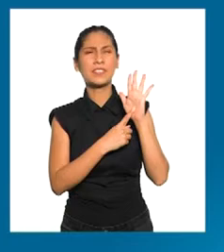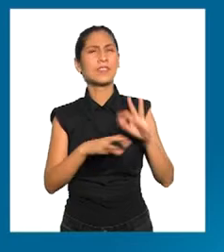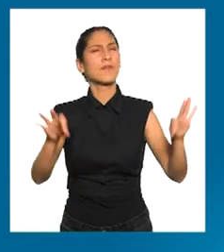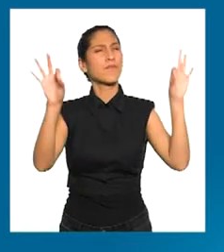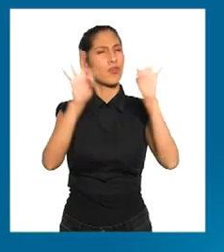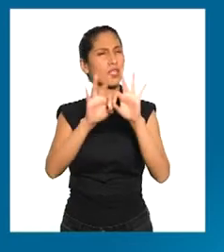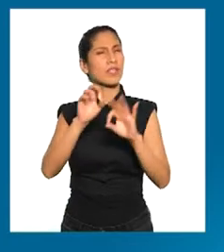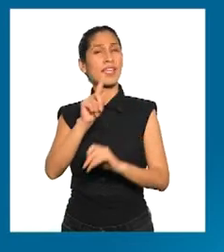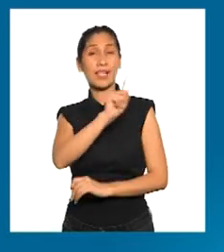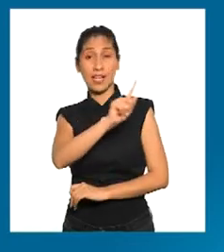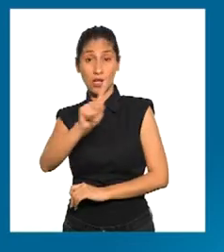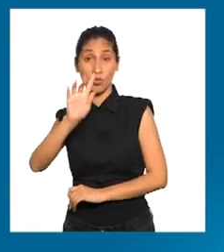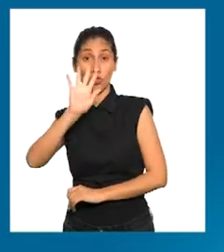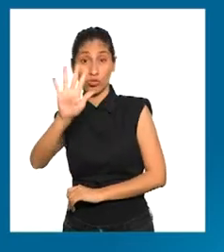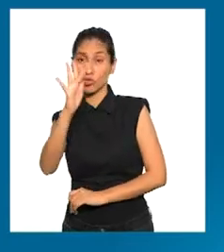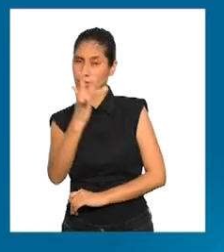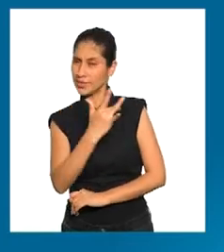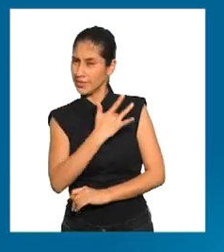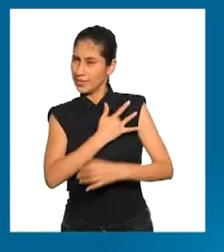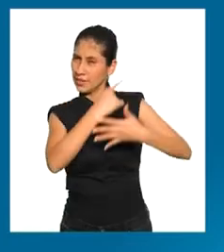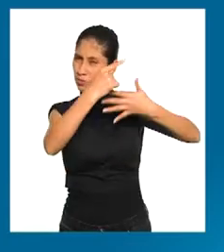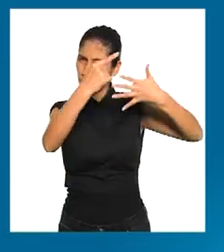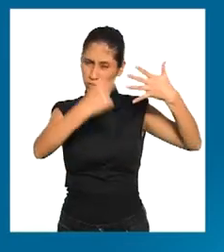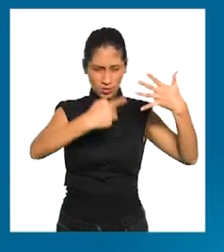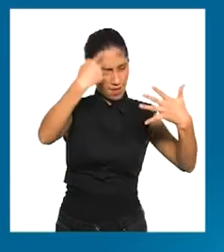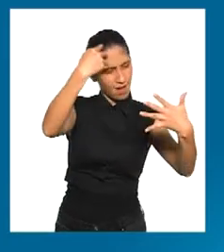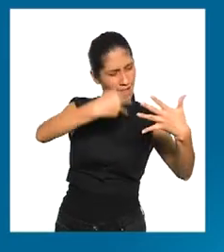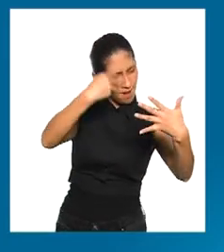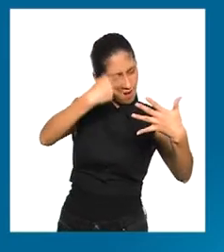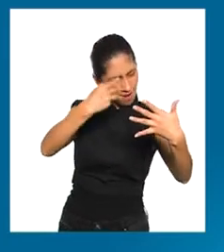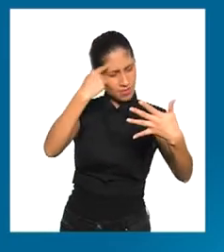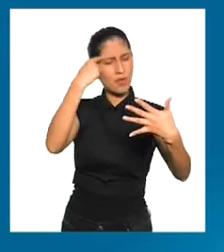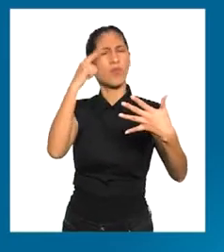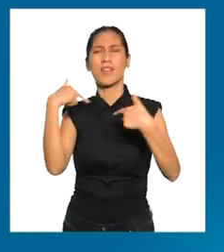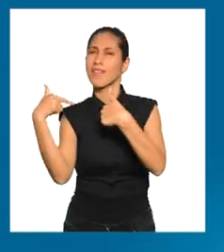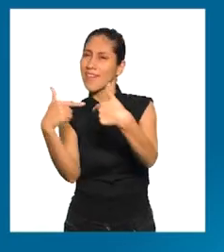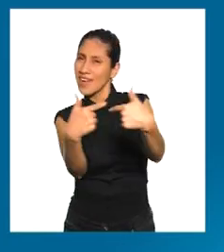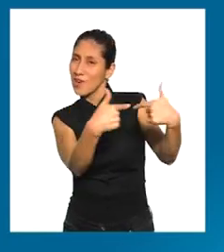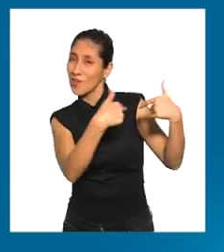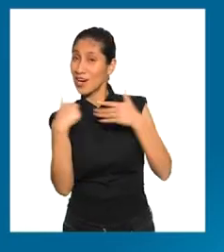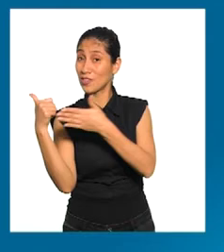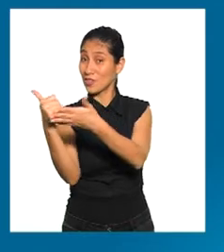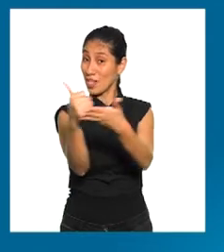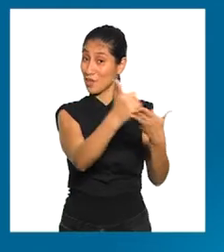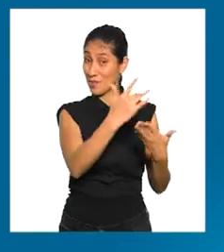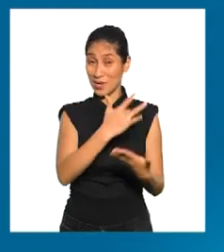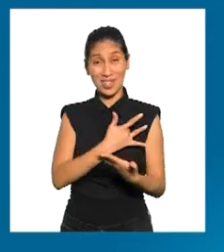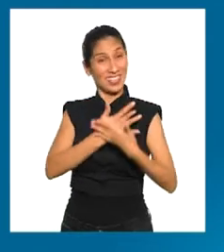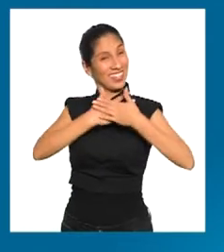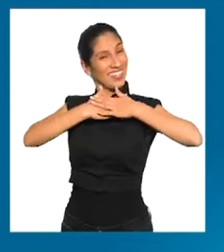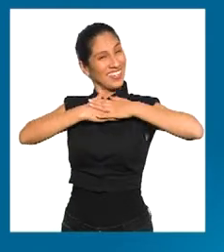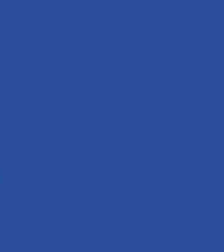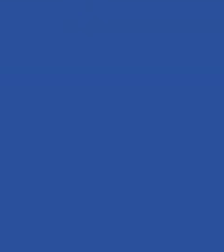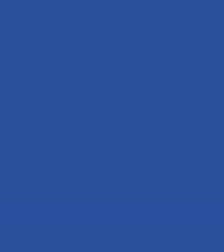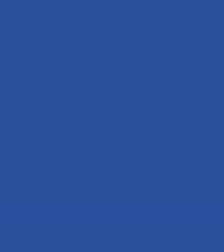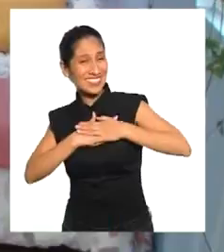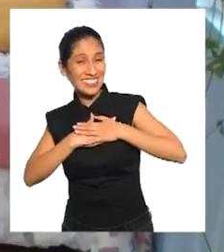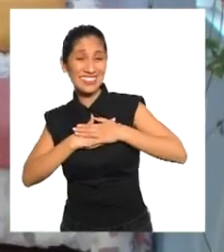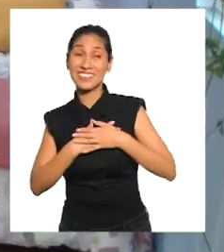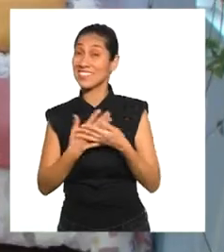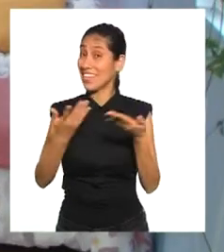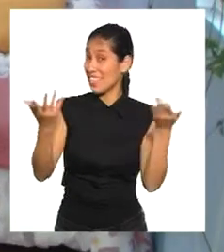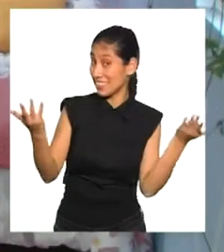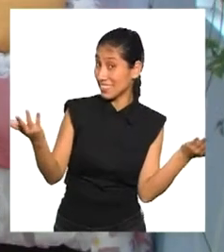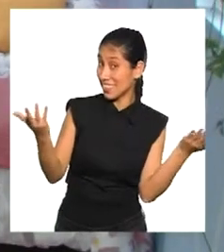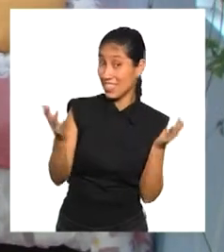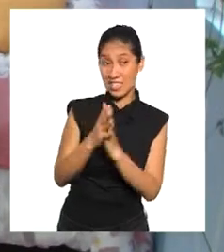identificar nuestras emociones y regularlas es importante para nuestro bienestar emocional.